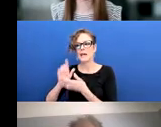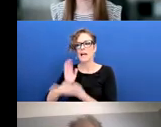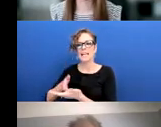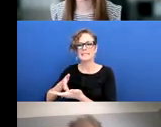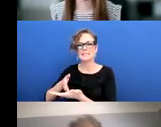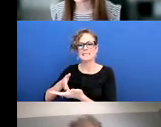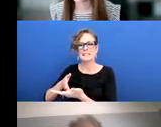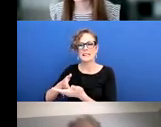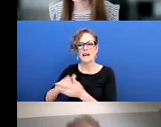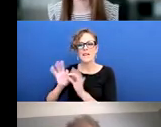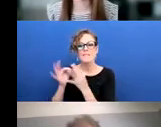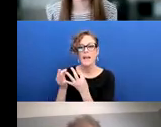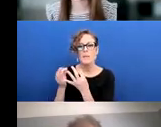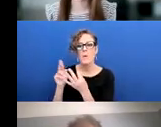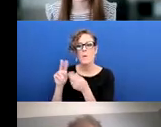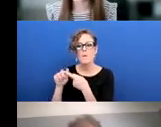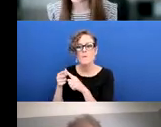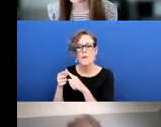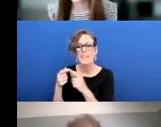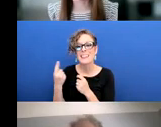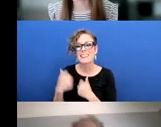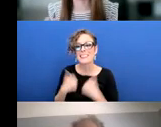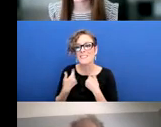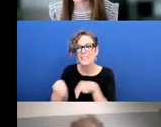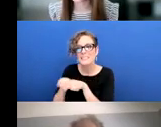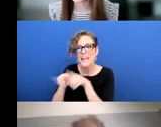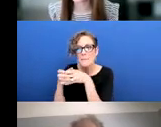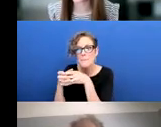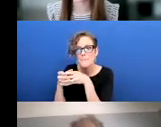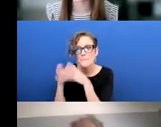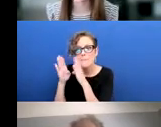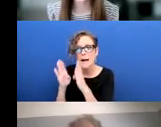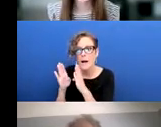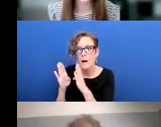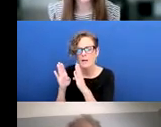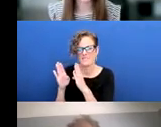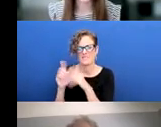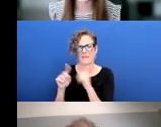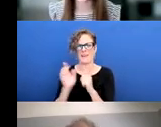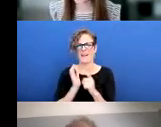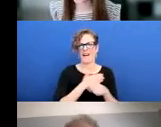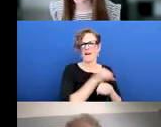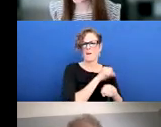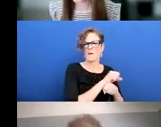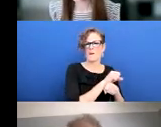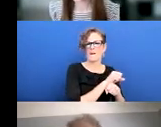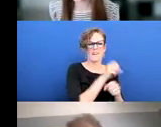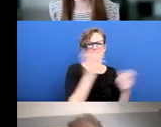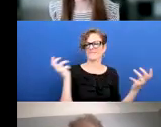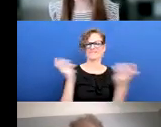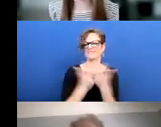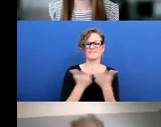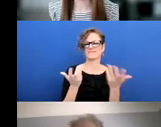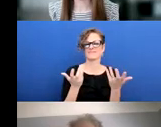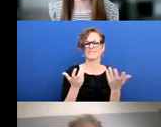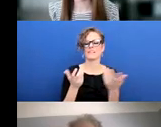y acciones en contra de parientes o gente que vivía en la misma casa. Entonces, no abarcaba todo el